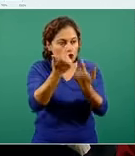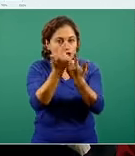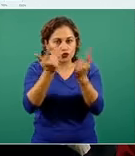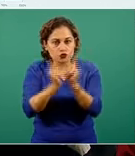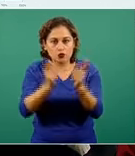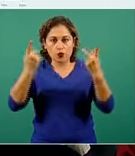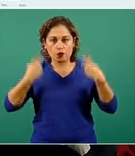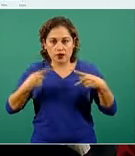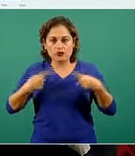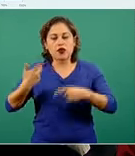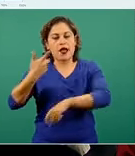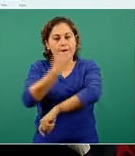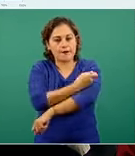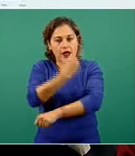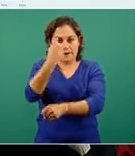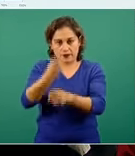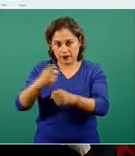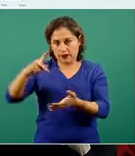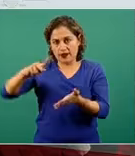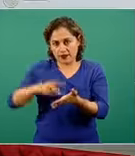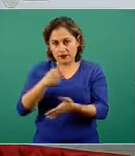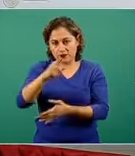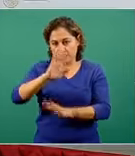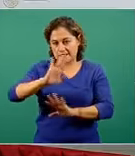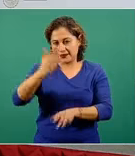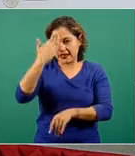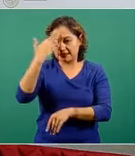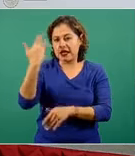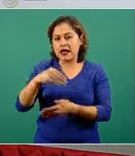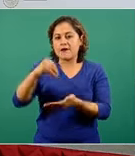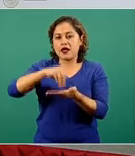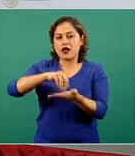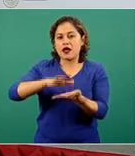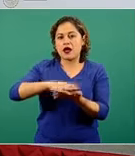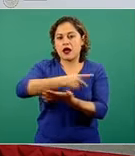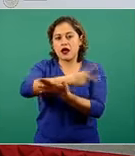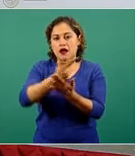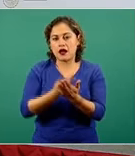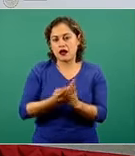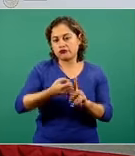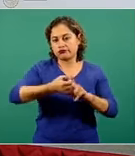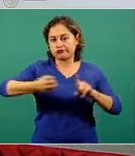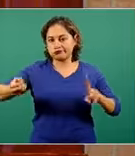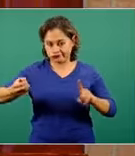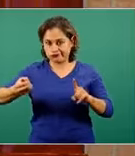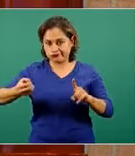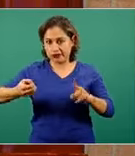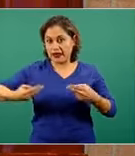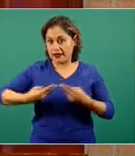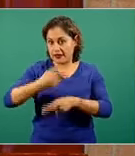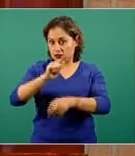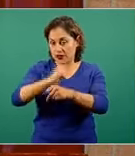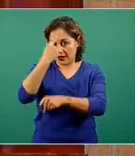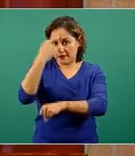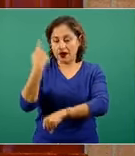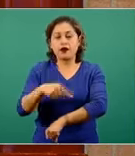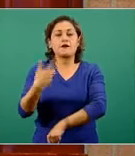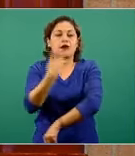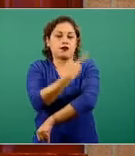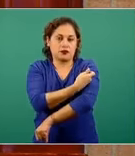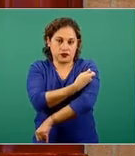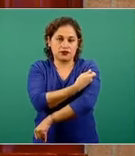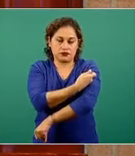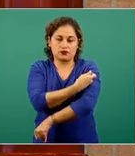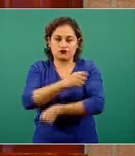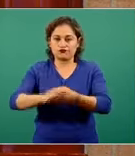sido definidos a través precisamente del plan de la política nacional de vacunación contra